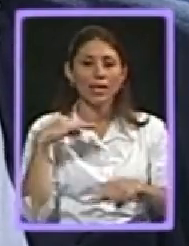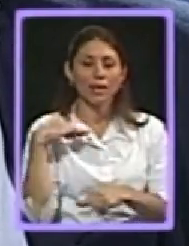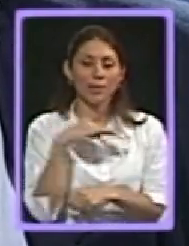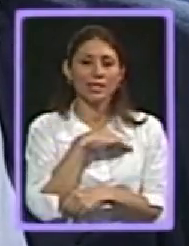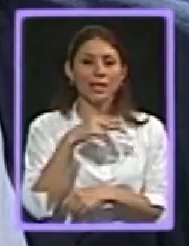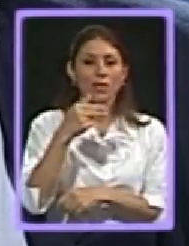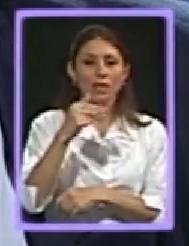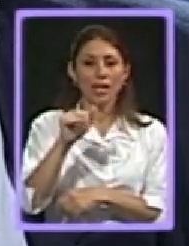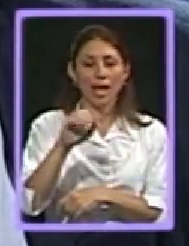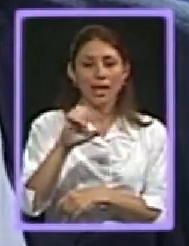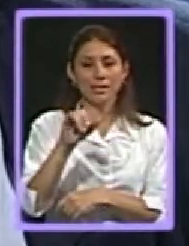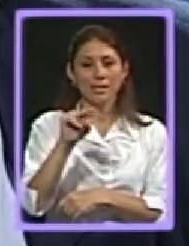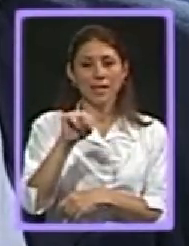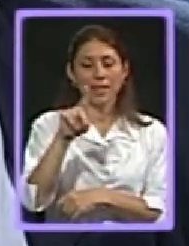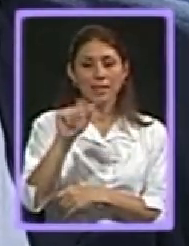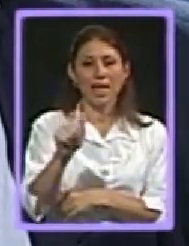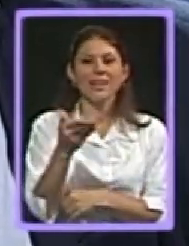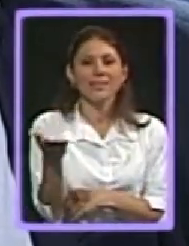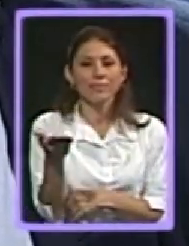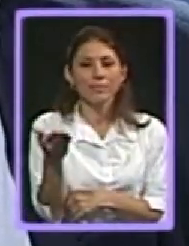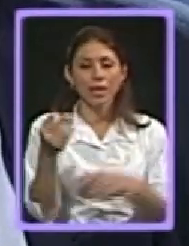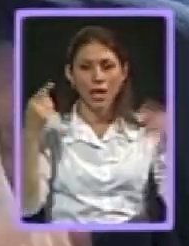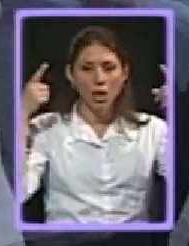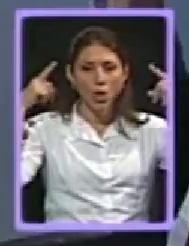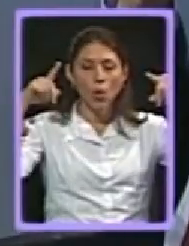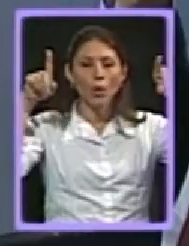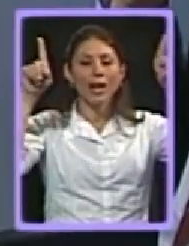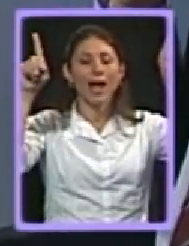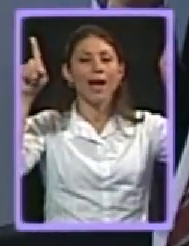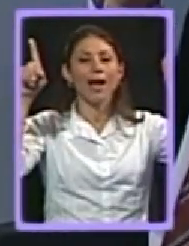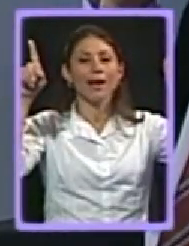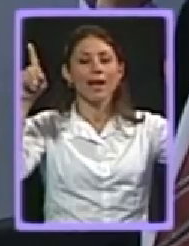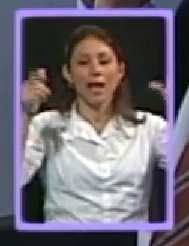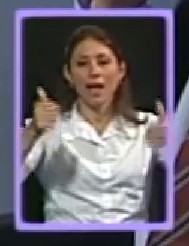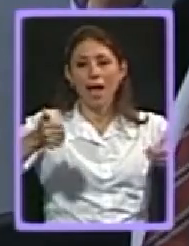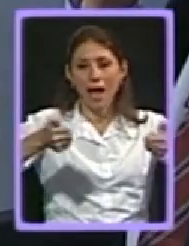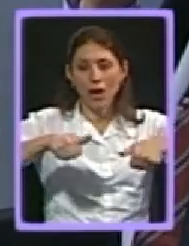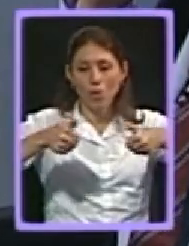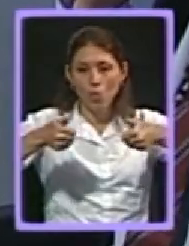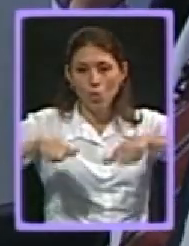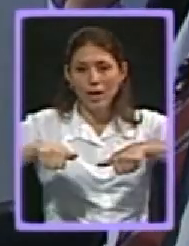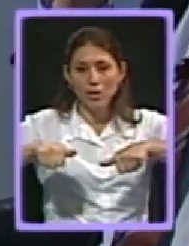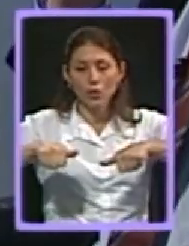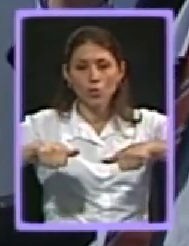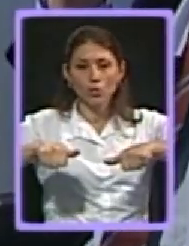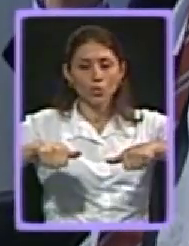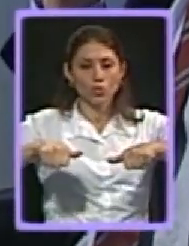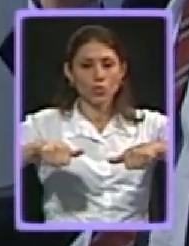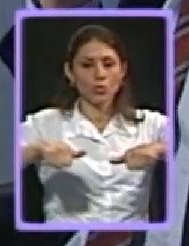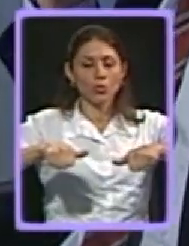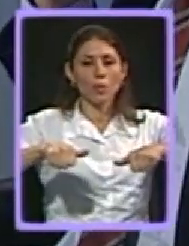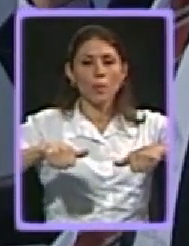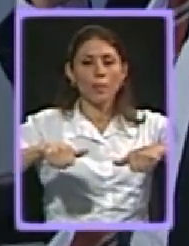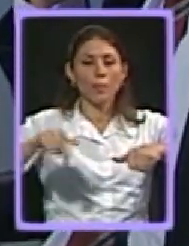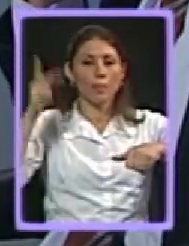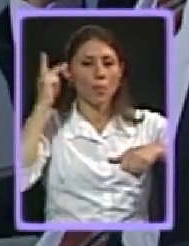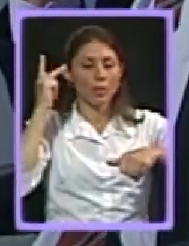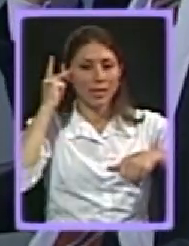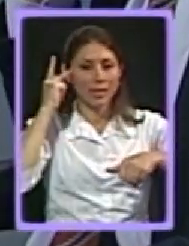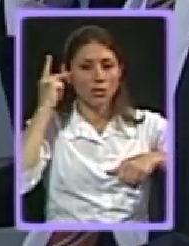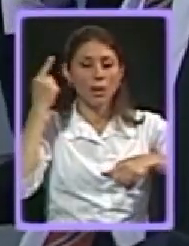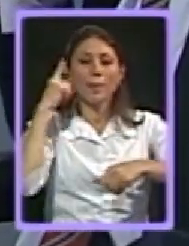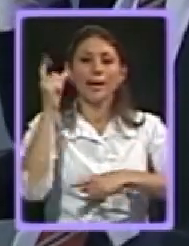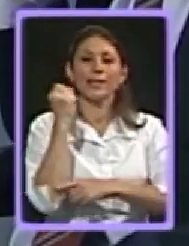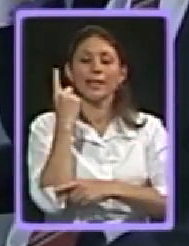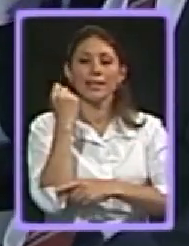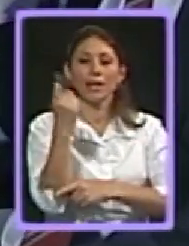Hacienda es pues lograr los acuerdos y el consenso político para entender que lo mejor que